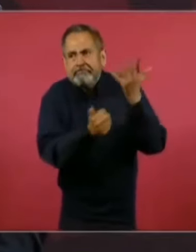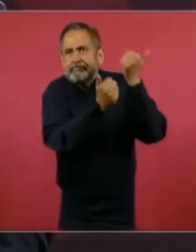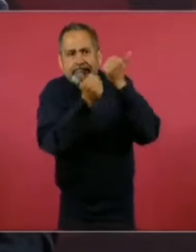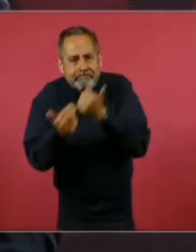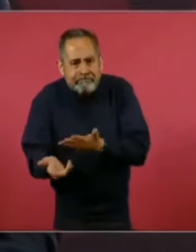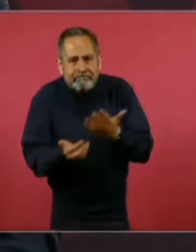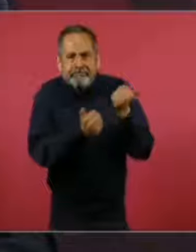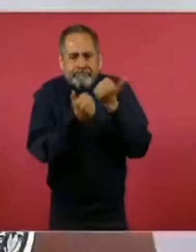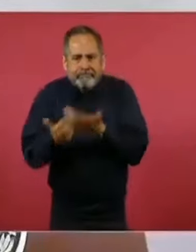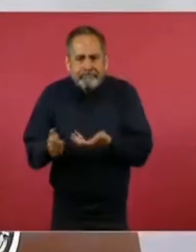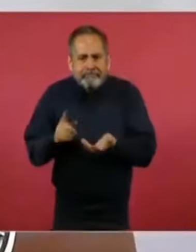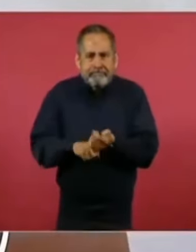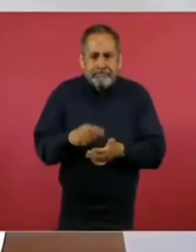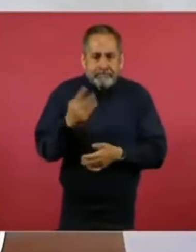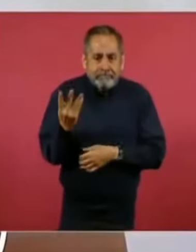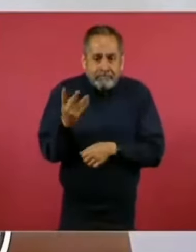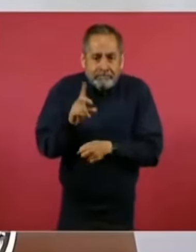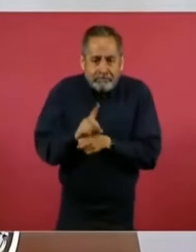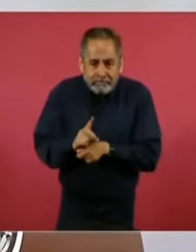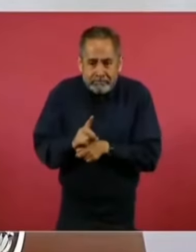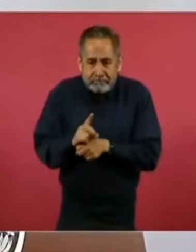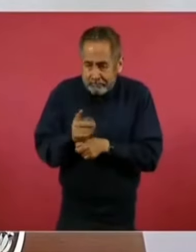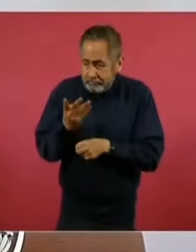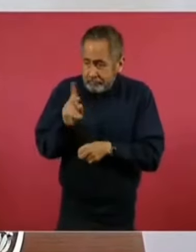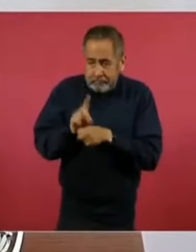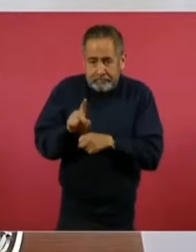gasolinas para 4 días.